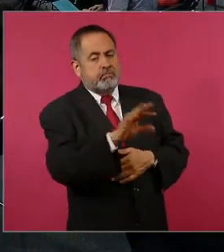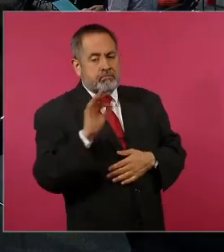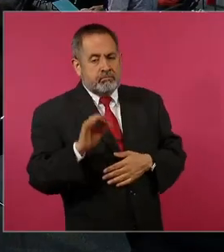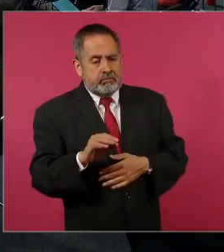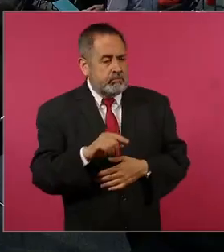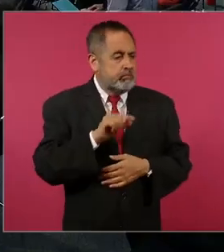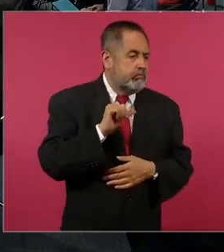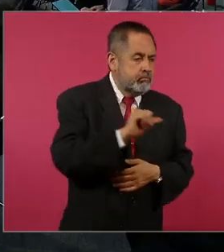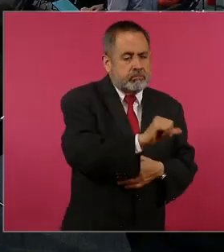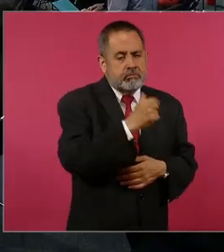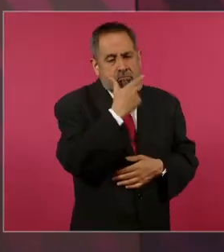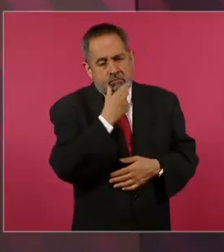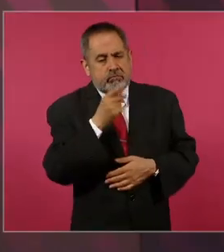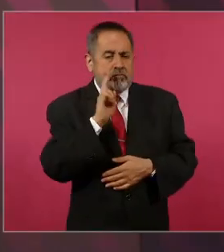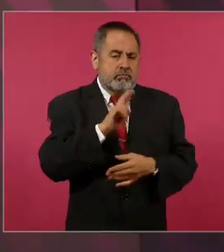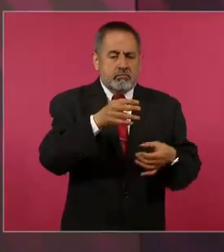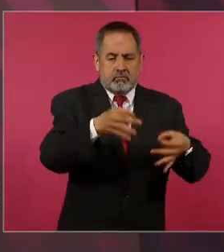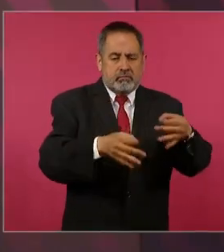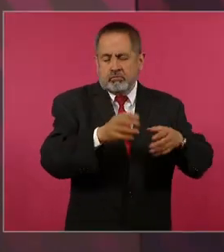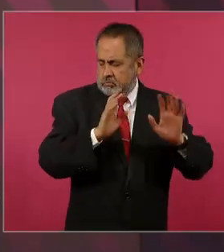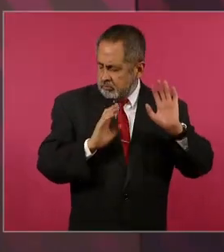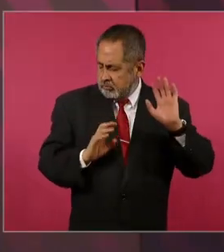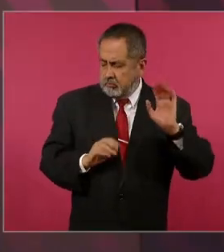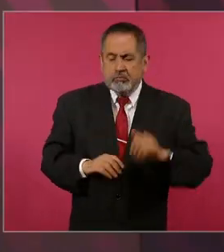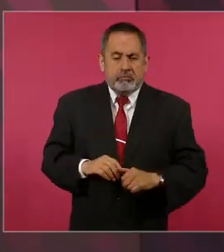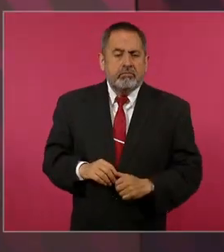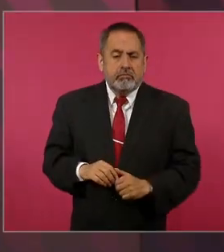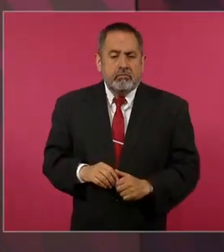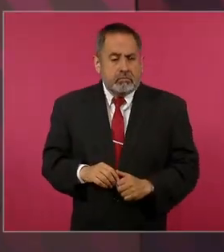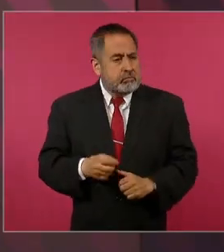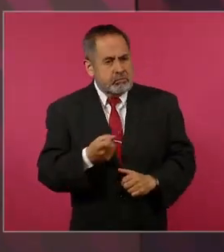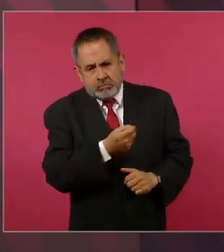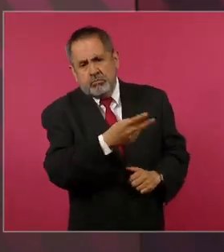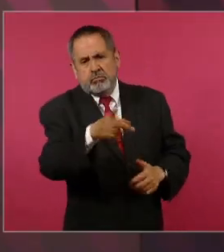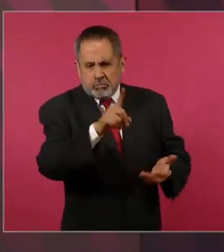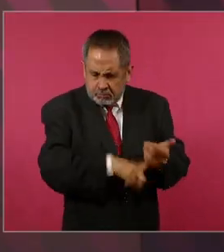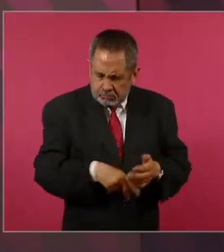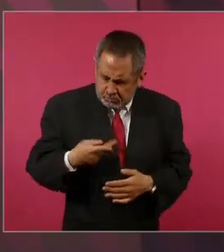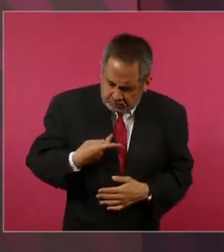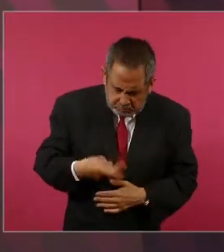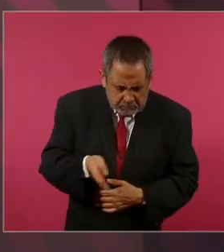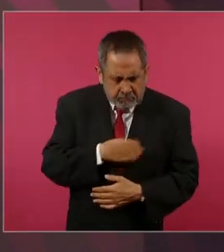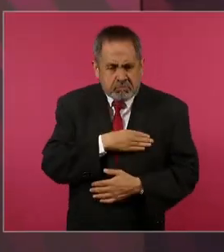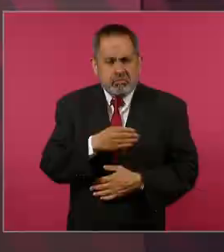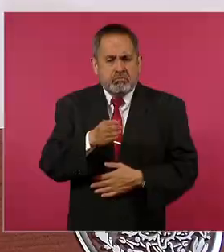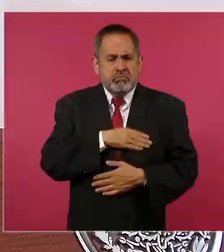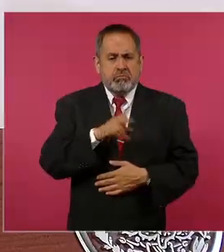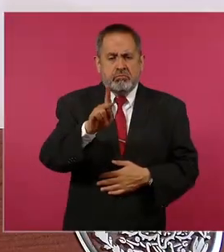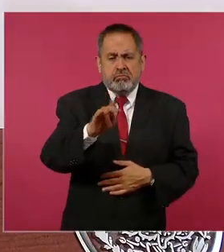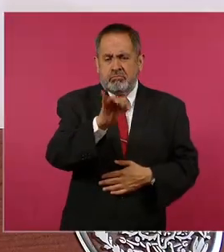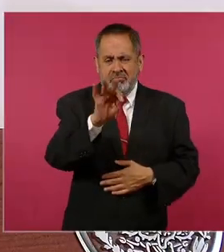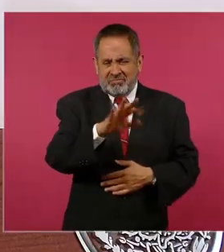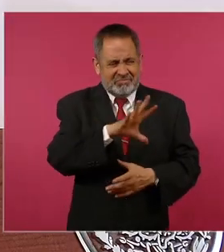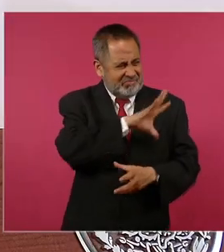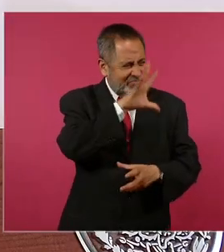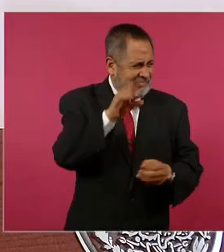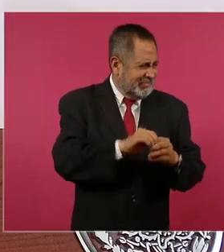y hombres. Y hay gente buena en el Poder Judicial, no todo está